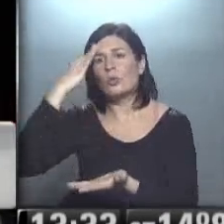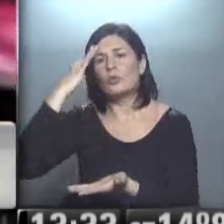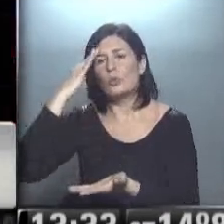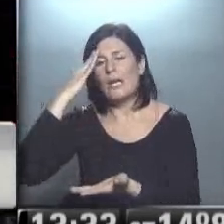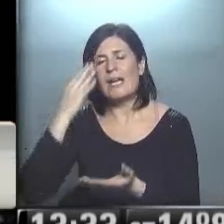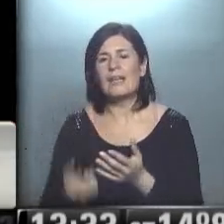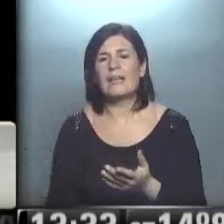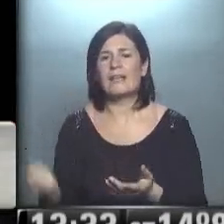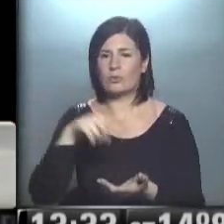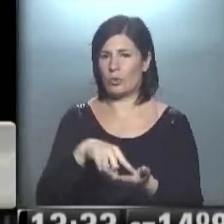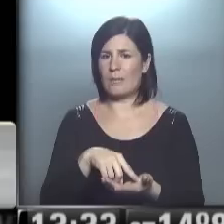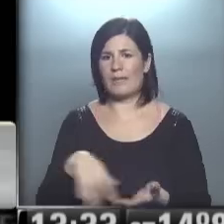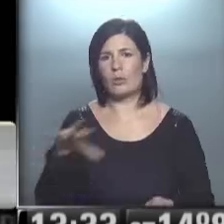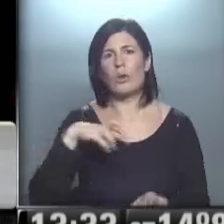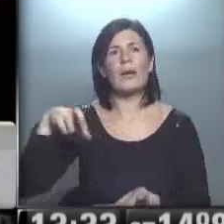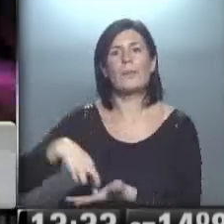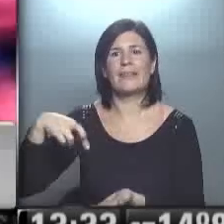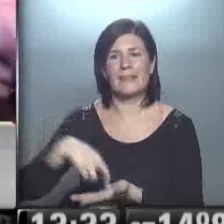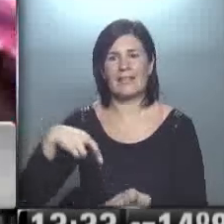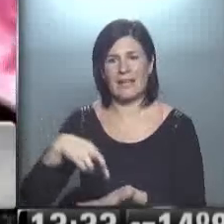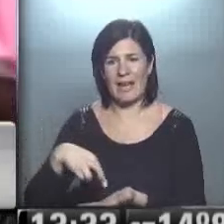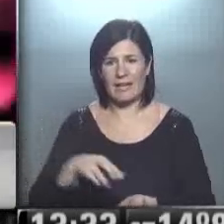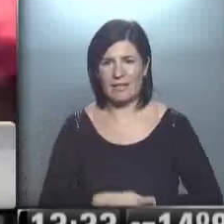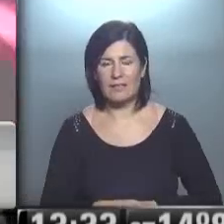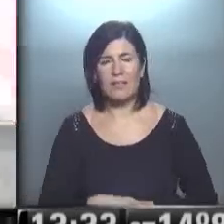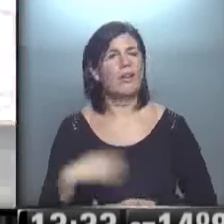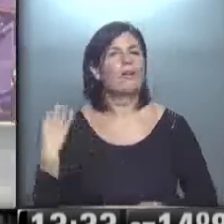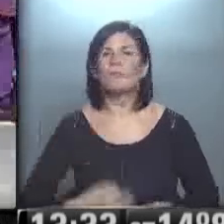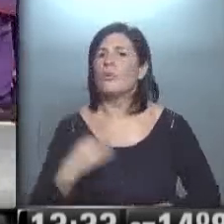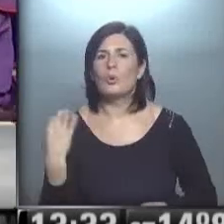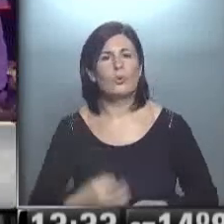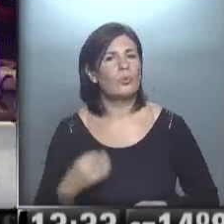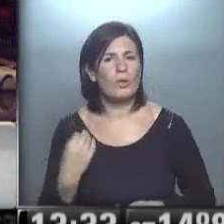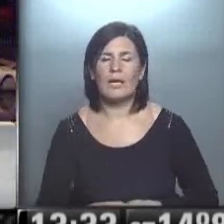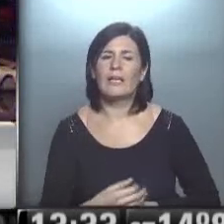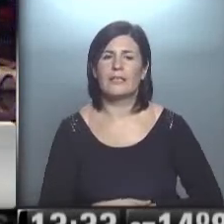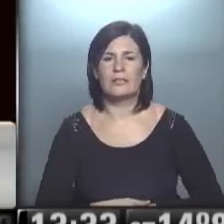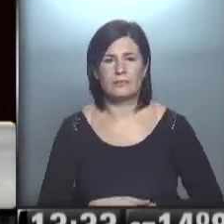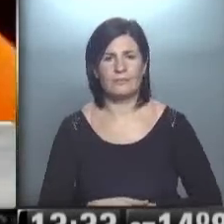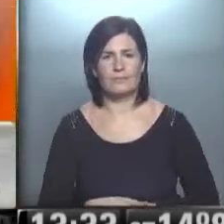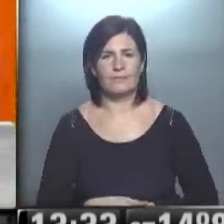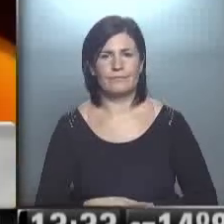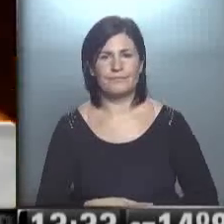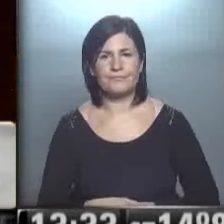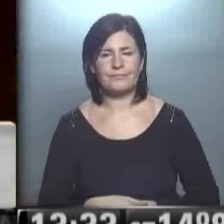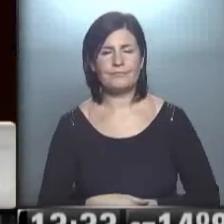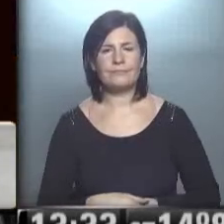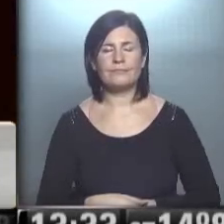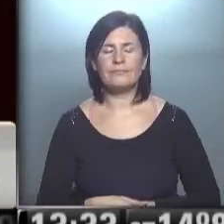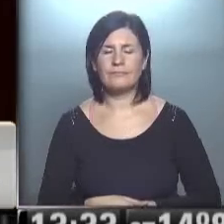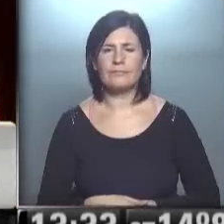un Shakespeare aporteñado con dos catedráticos que son como dos ratas de biblioteca que están allí, bueno, haciendo otra historia de ese